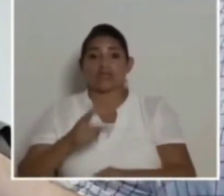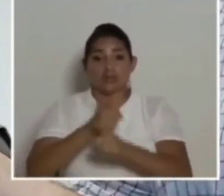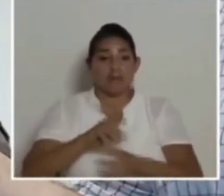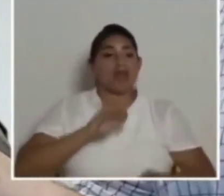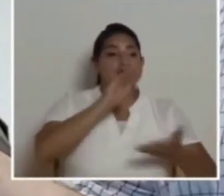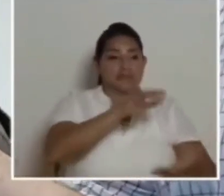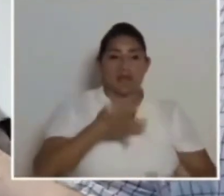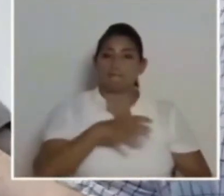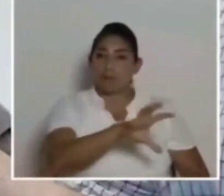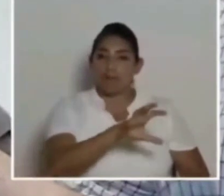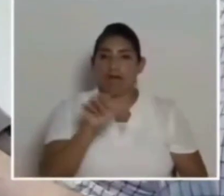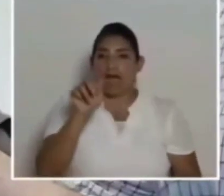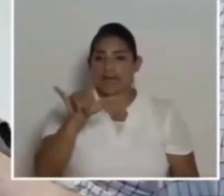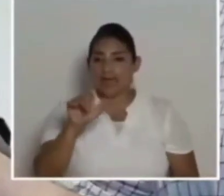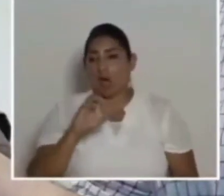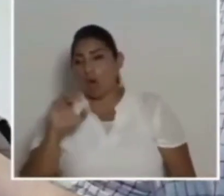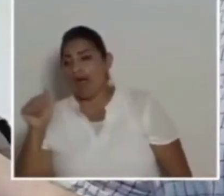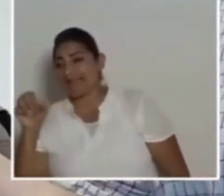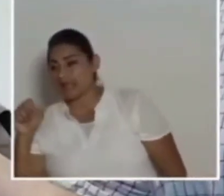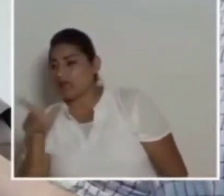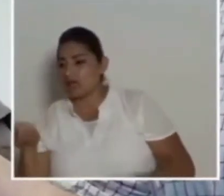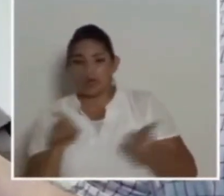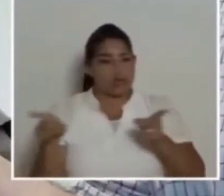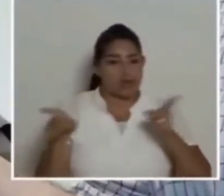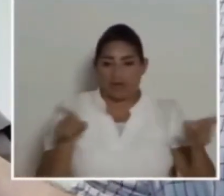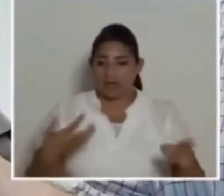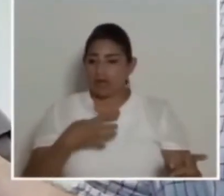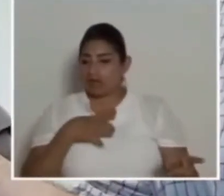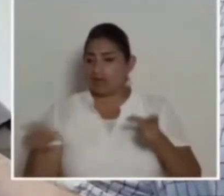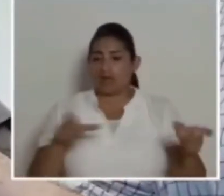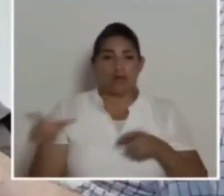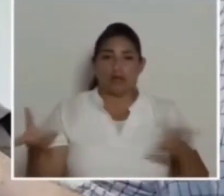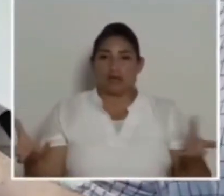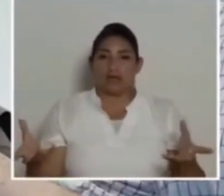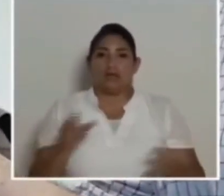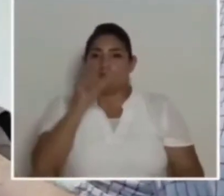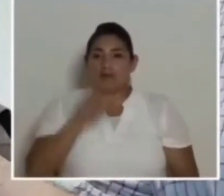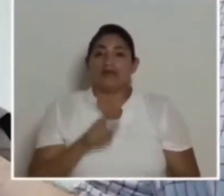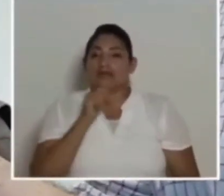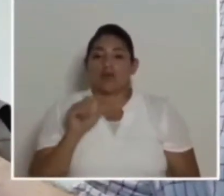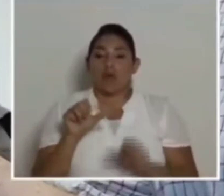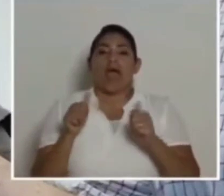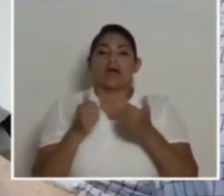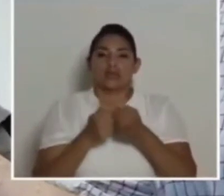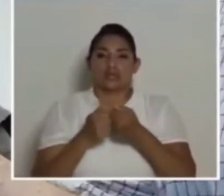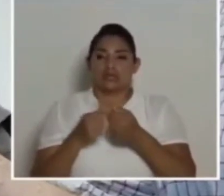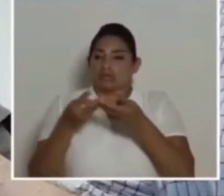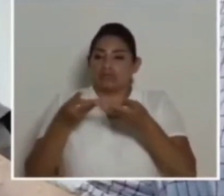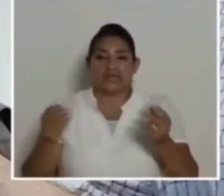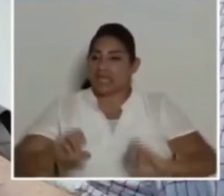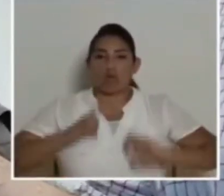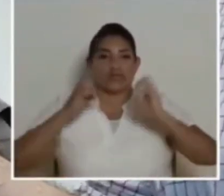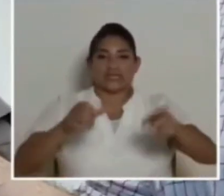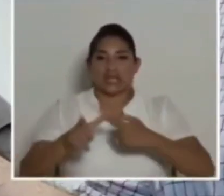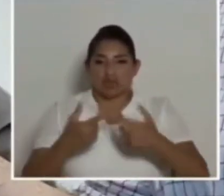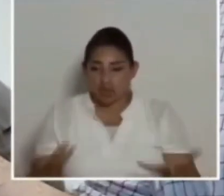asignar esas propiedades o al AIA o a la SADA. Entonces, el dueño de las propiedades es una sociedad que está desintegrada.